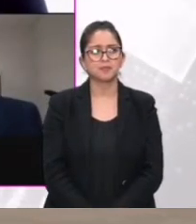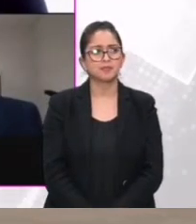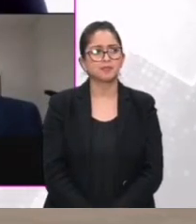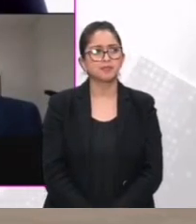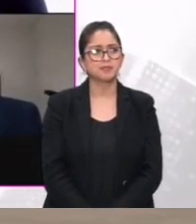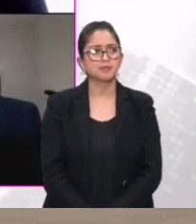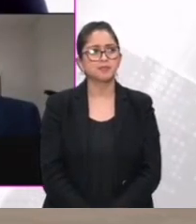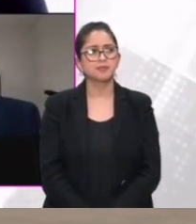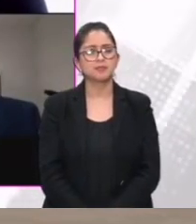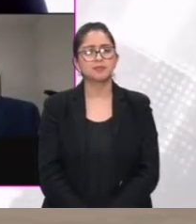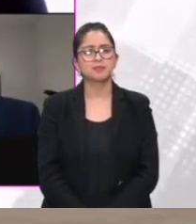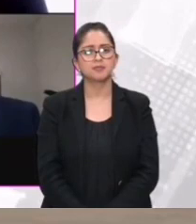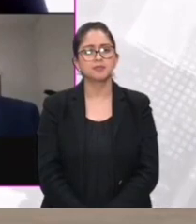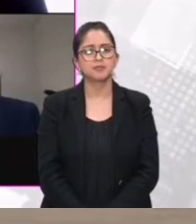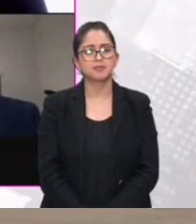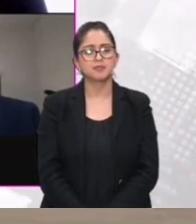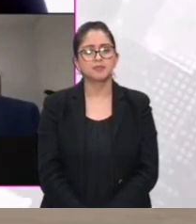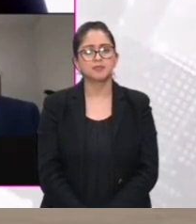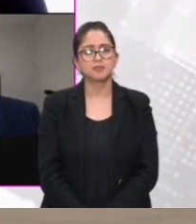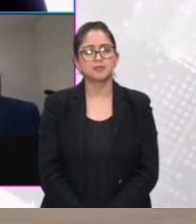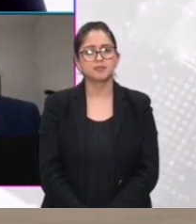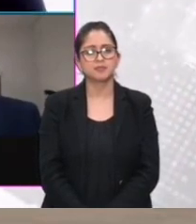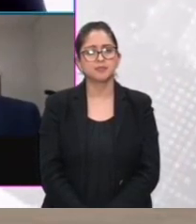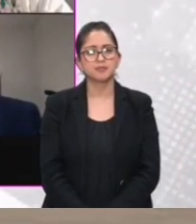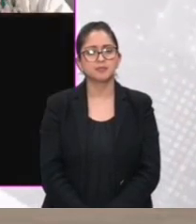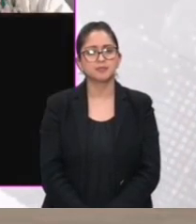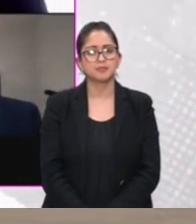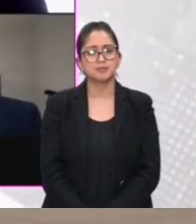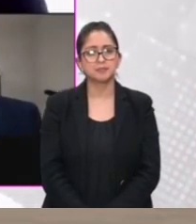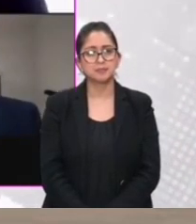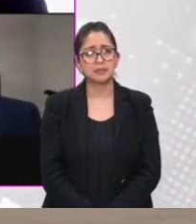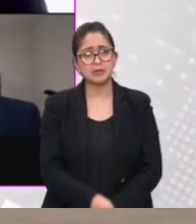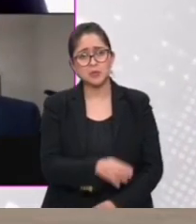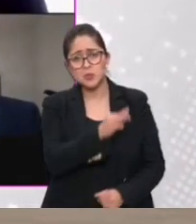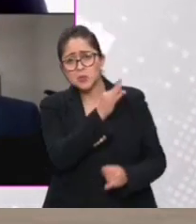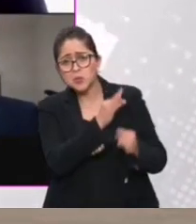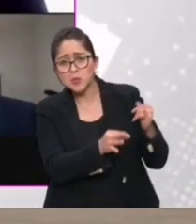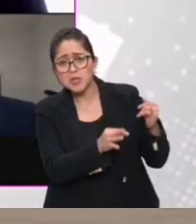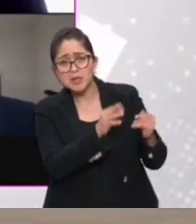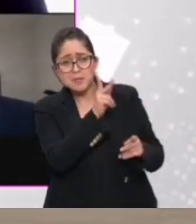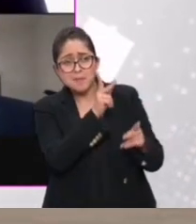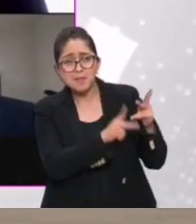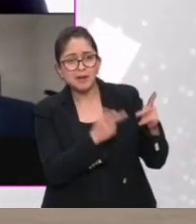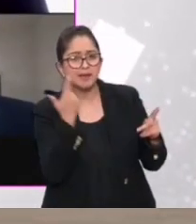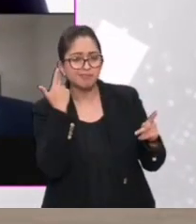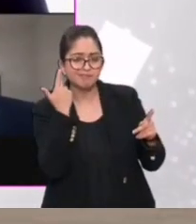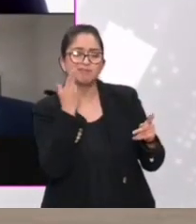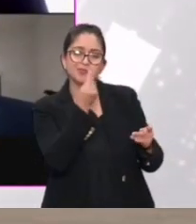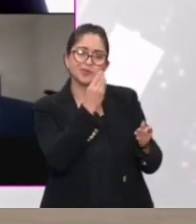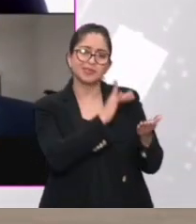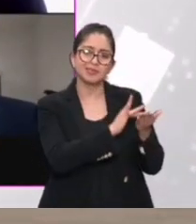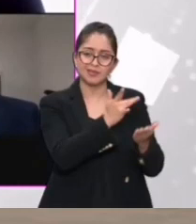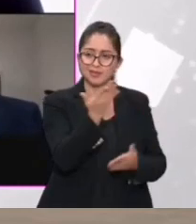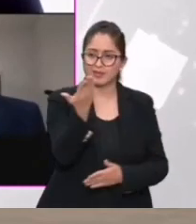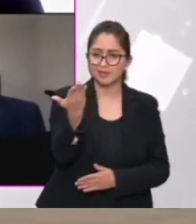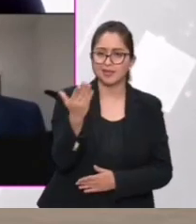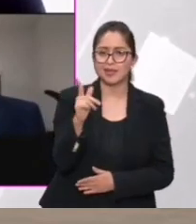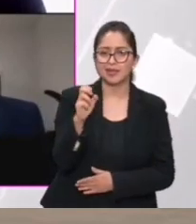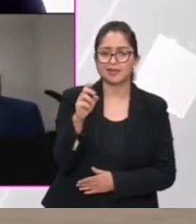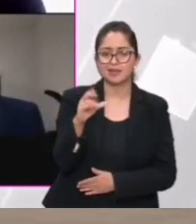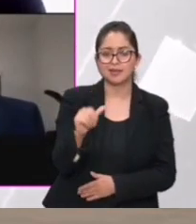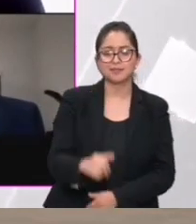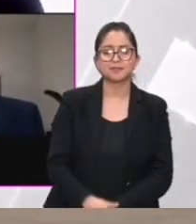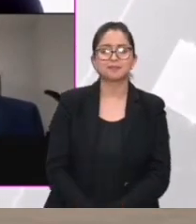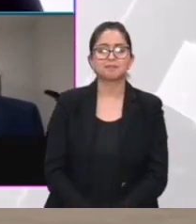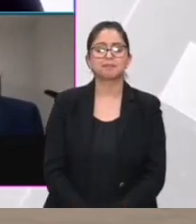Para bien. Muchas gracias, alcanzamos allá a recuperar la última parte. Leticia, ahora sí vamos con usted. Muchas gracias.